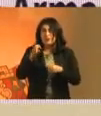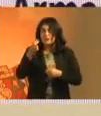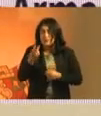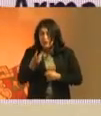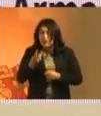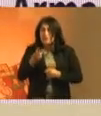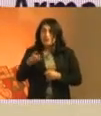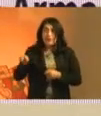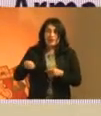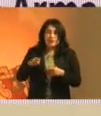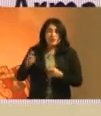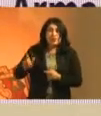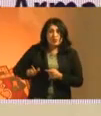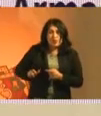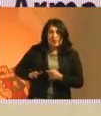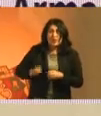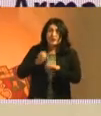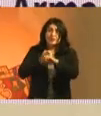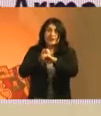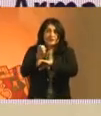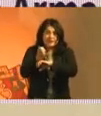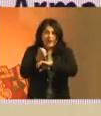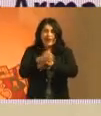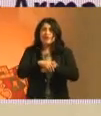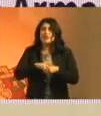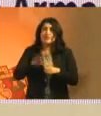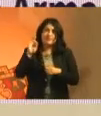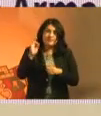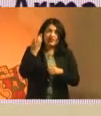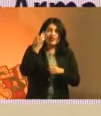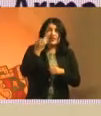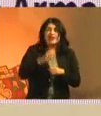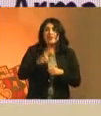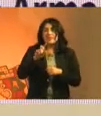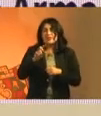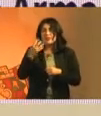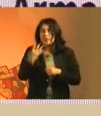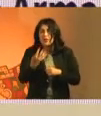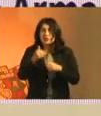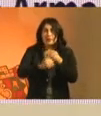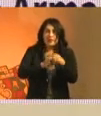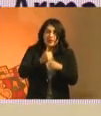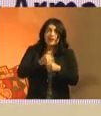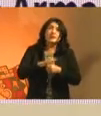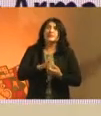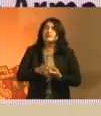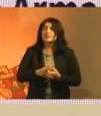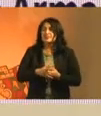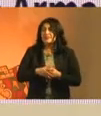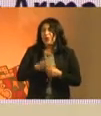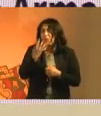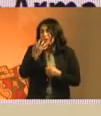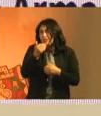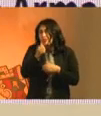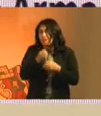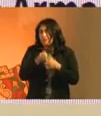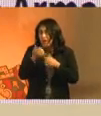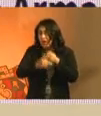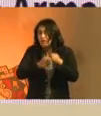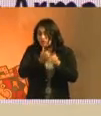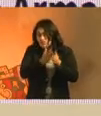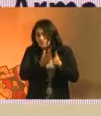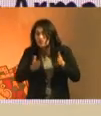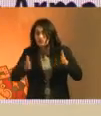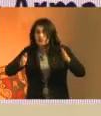gobiernos estatales y en general los gobiernos también los federales eran de cuatro años no de seis que no hubiera tenido cuatro años y hubiera gobernado